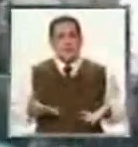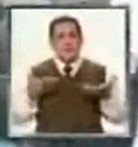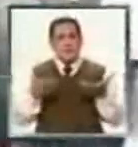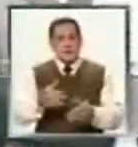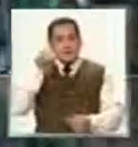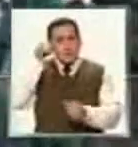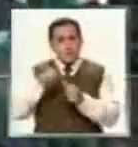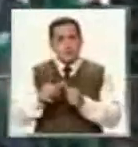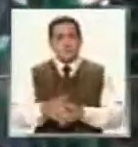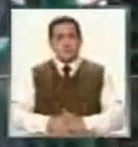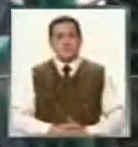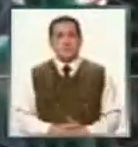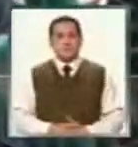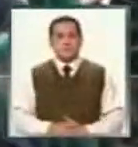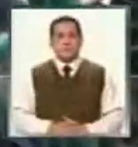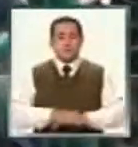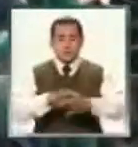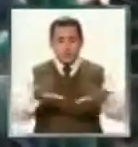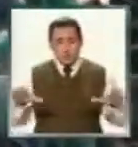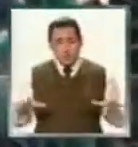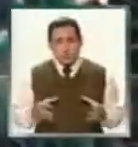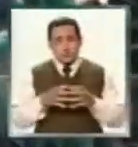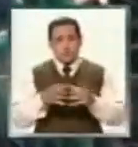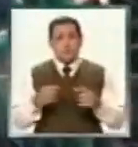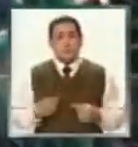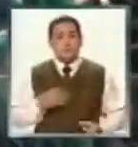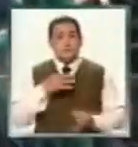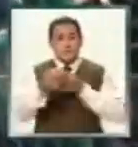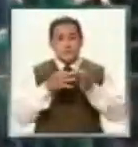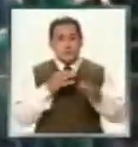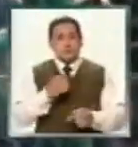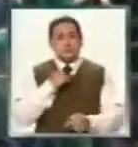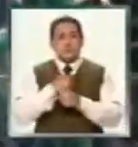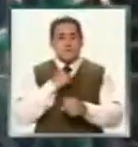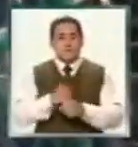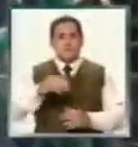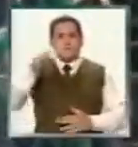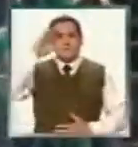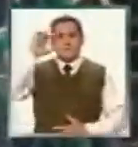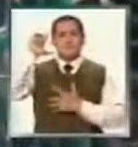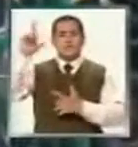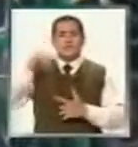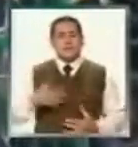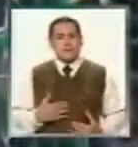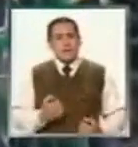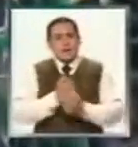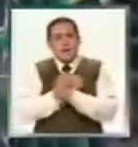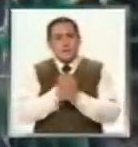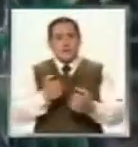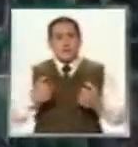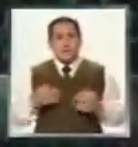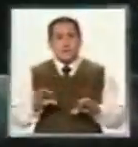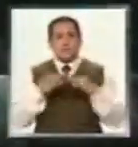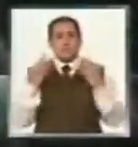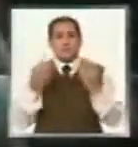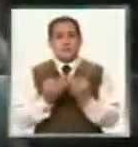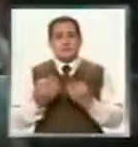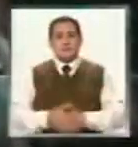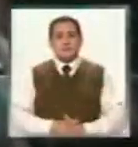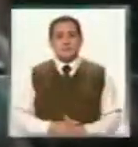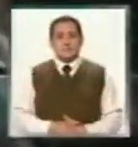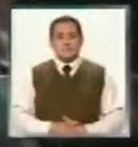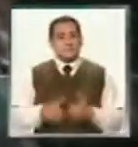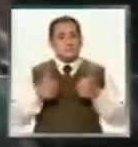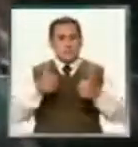homenaje. Durante el acto litúrgico, se destacó su labor de militar y el afecto que tenía por su familia. Como